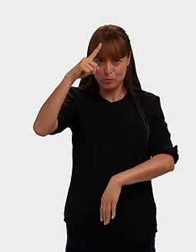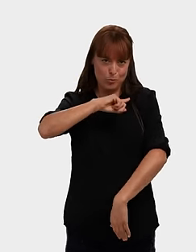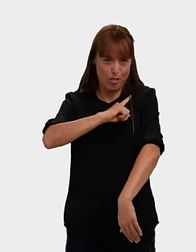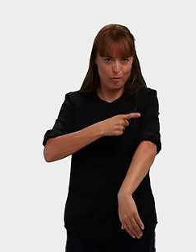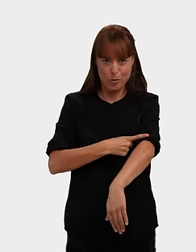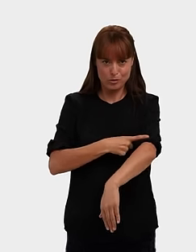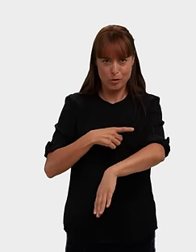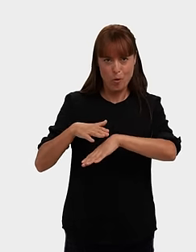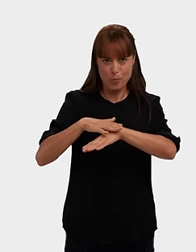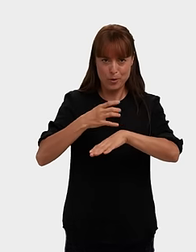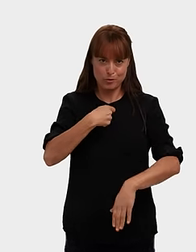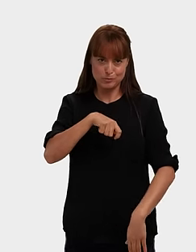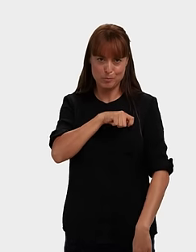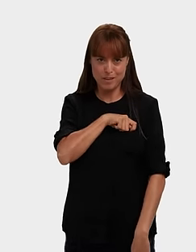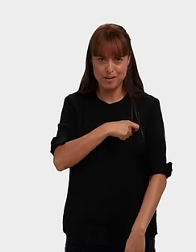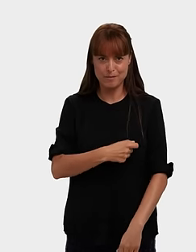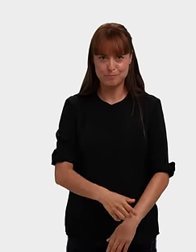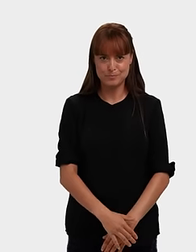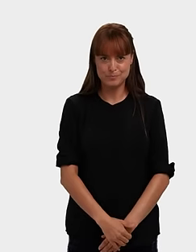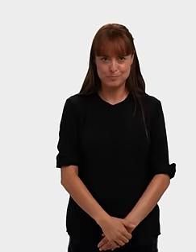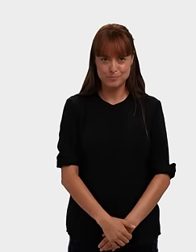Ministerio de Cultura y Deporte. Gobierno de España.